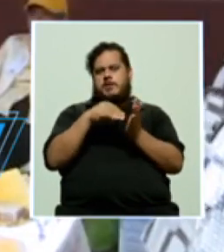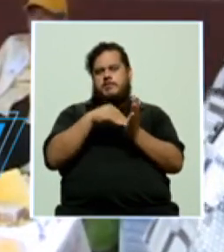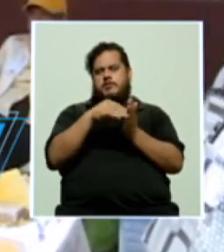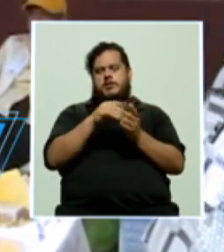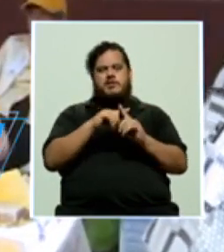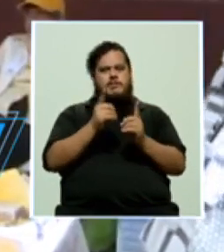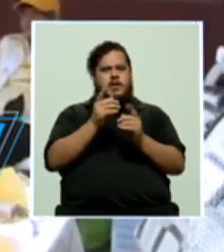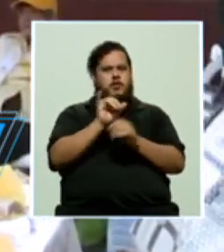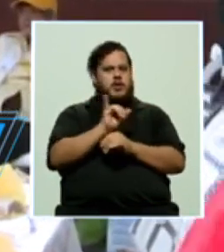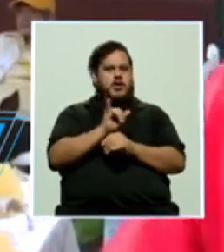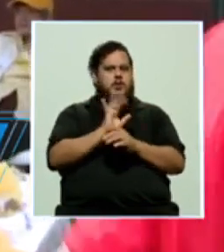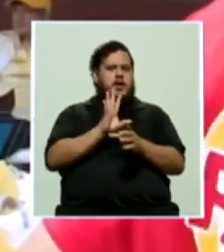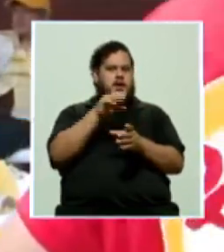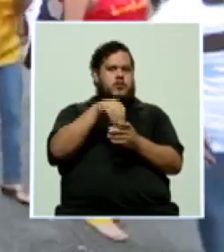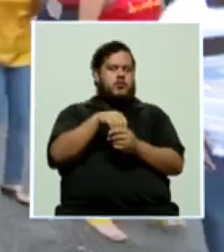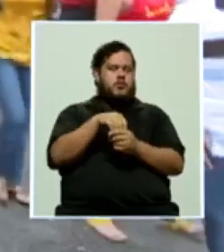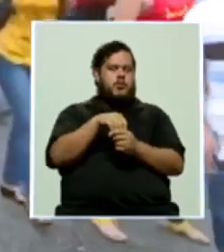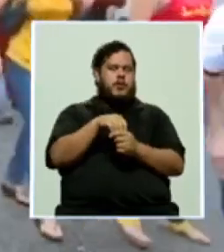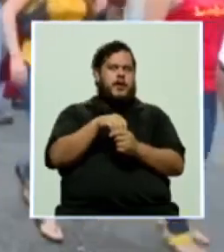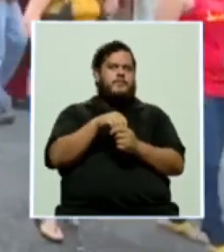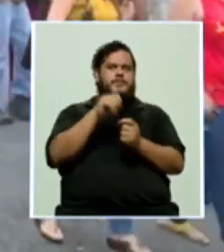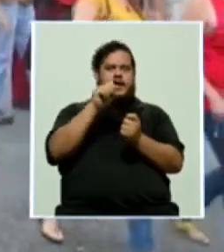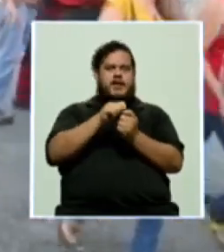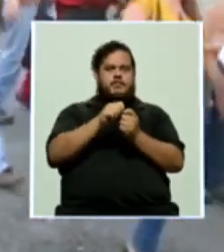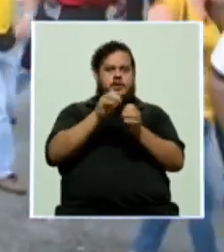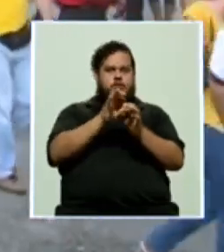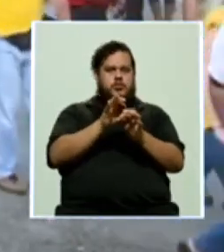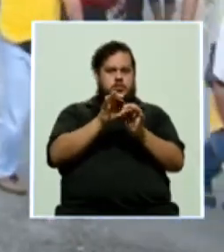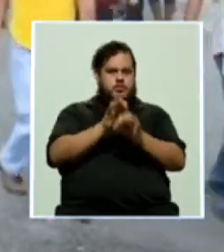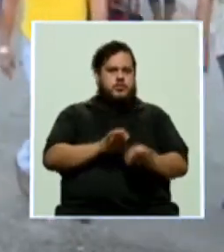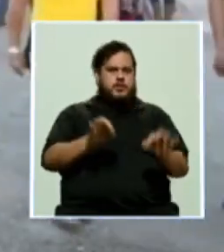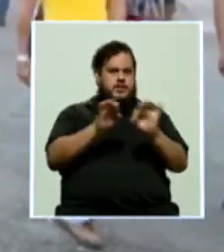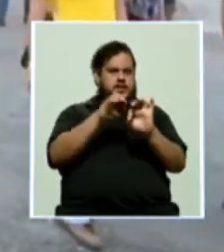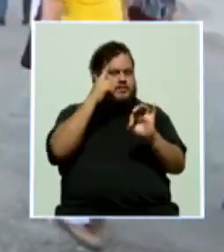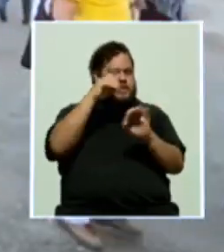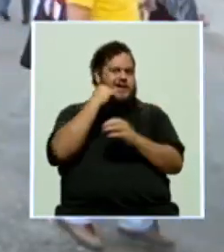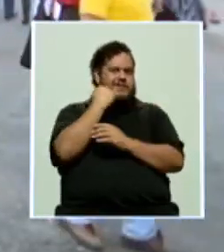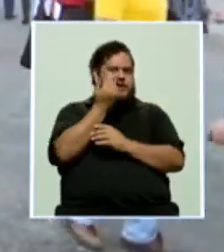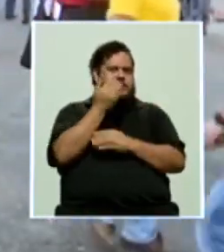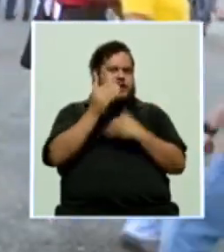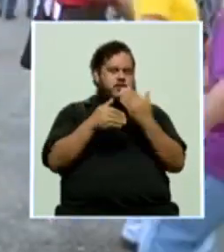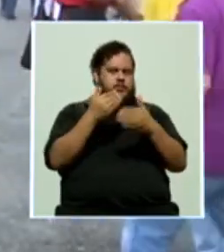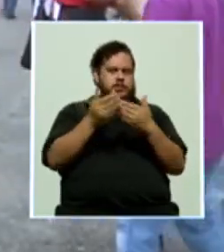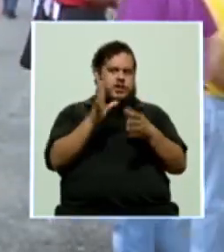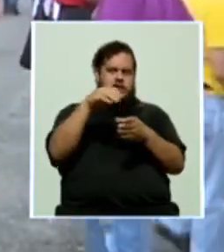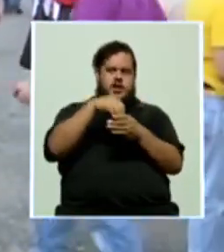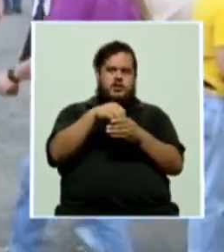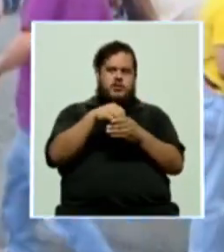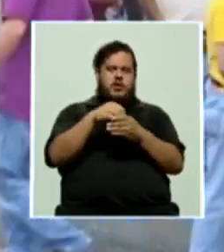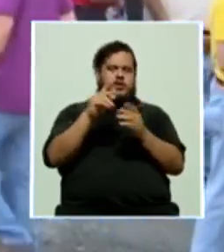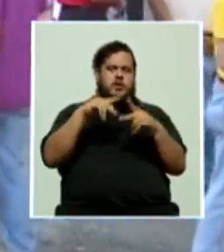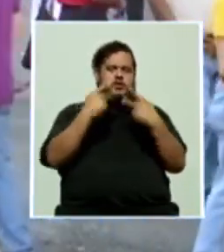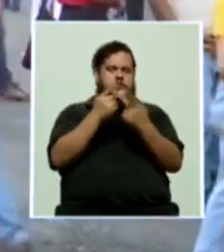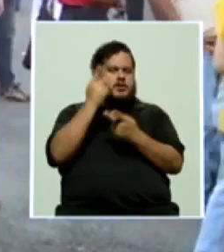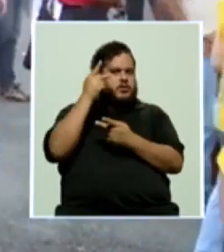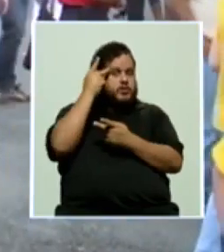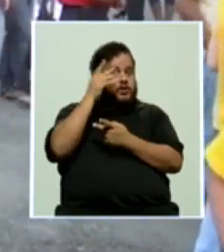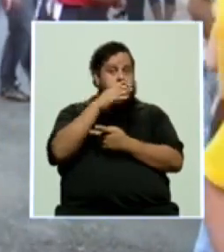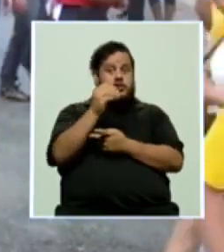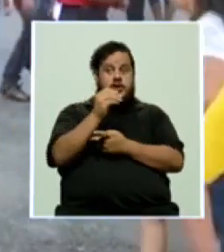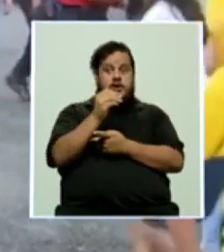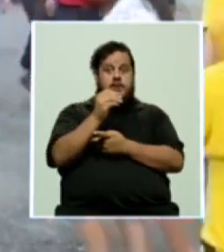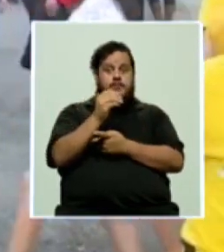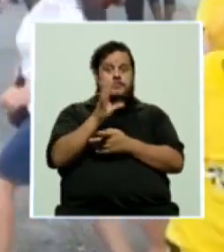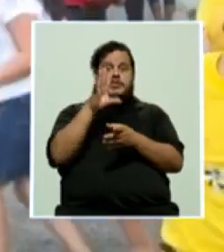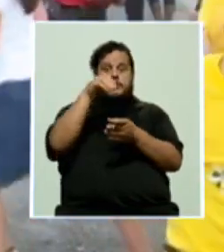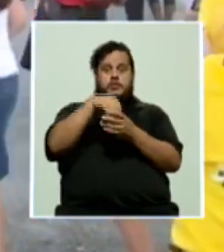también incorpora aspectos fundamentales para facilitar los procesos dentro de los partidos políticos, y también